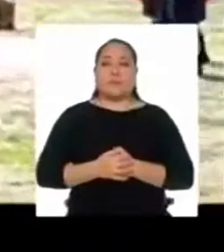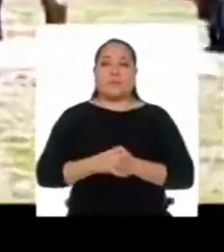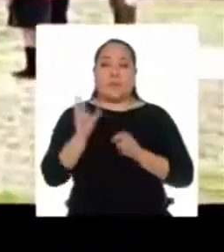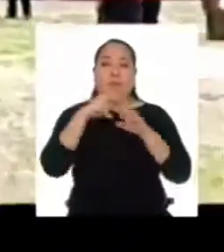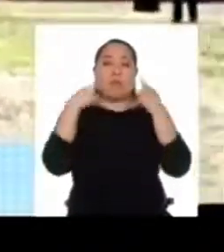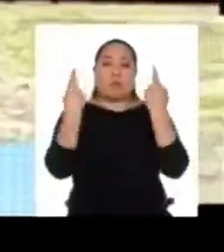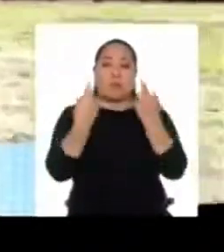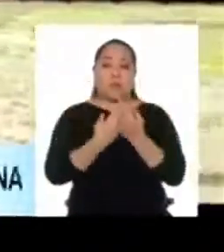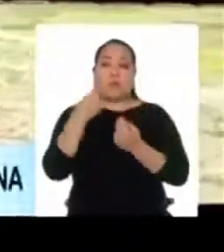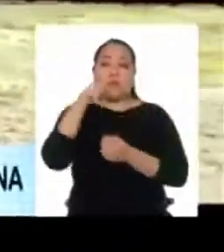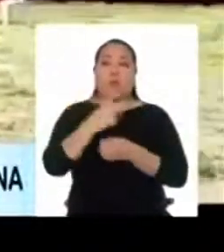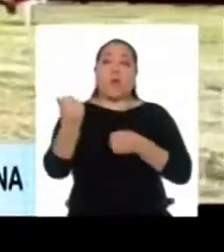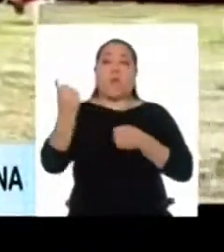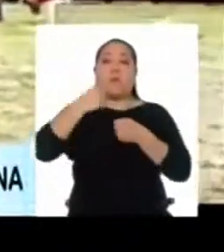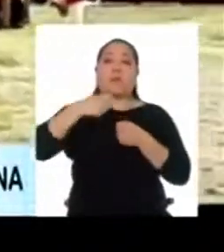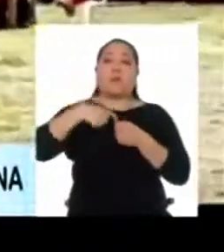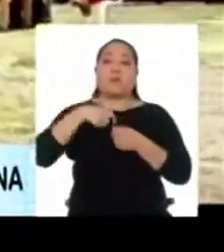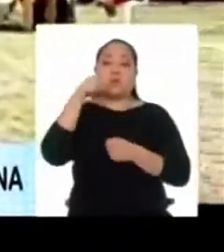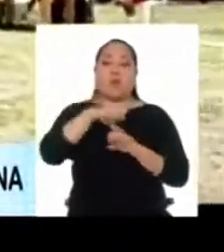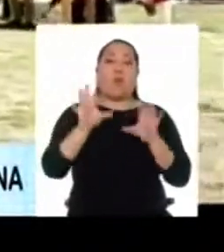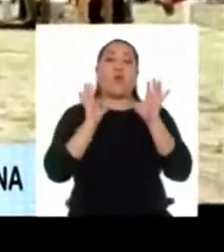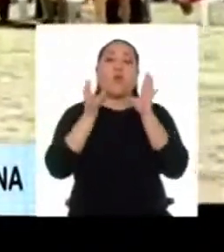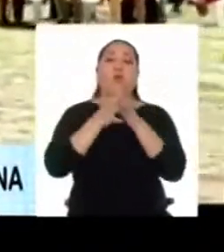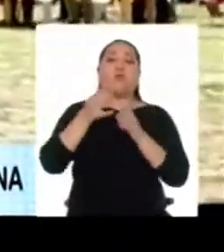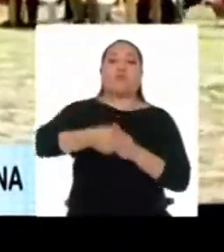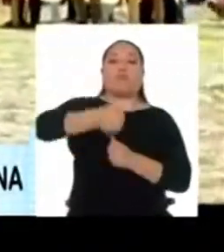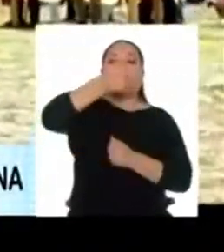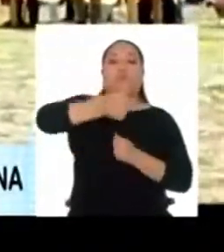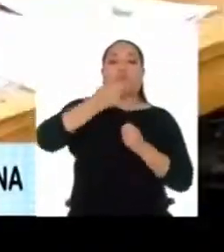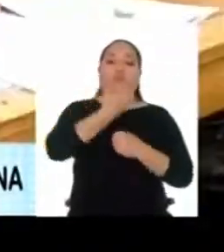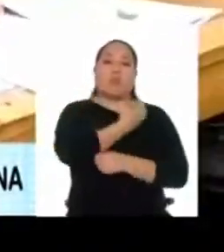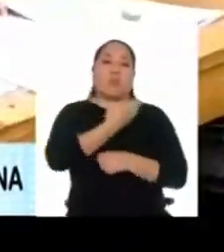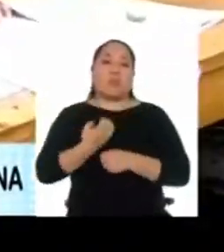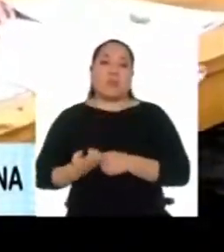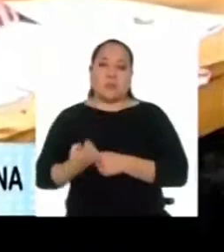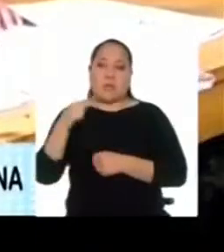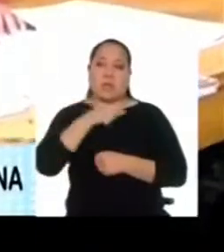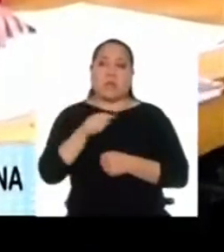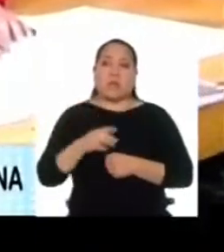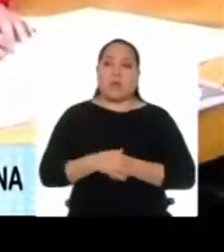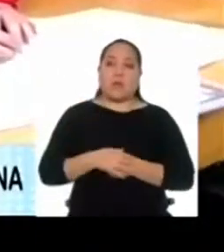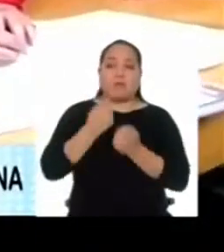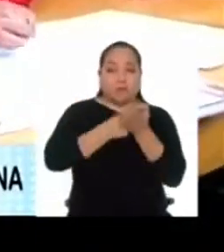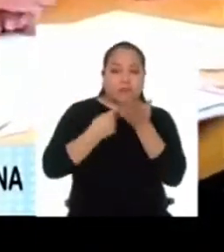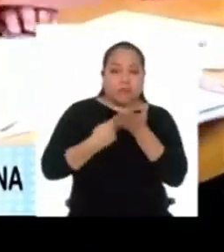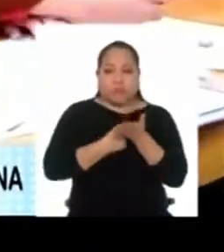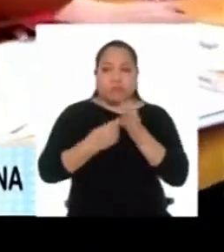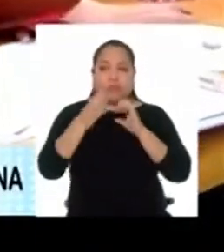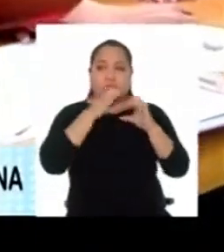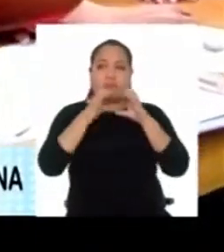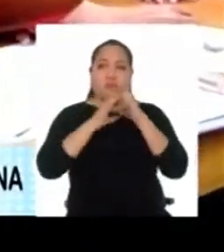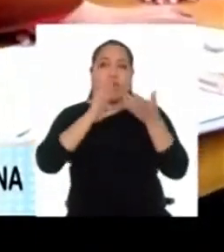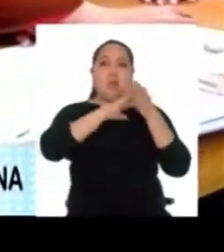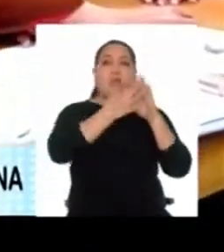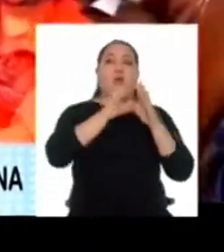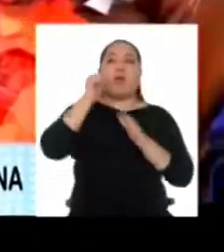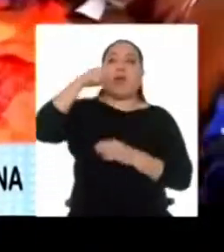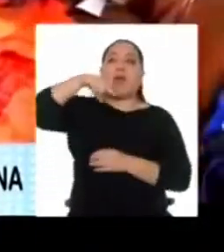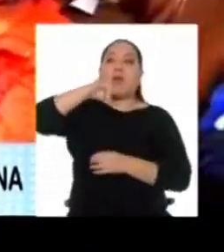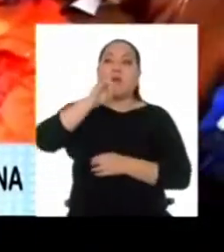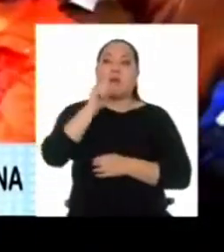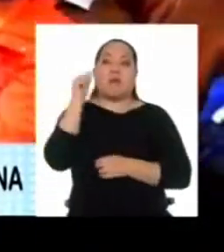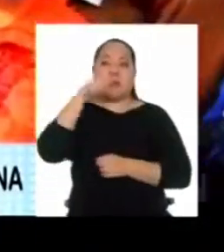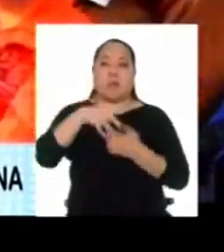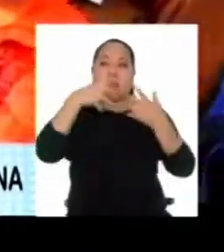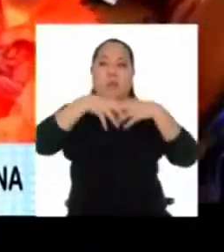La reunión contó con la presencia de una comisión de alto nivel del gobierno que viabilizó el diálogo entre la comunidad de Aquia